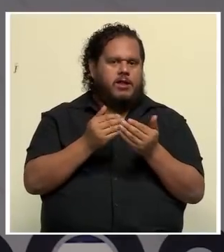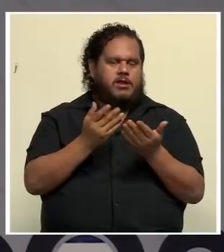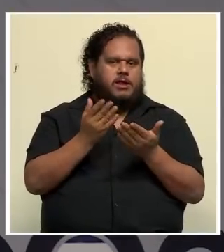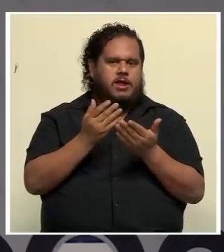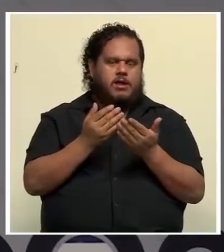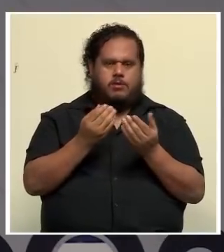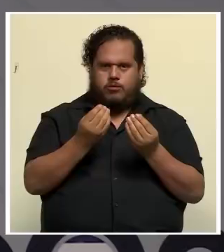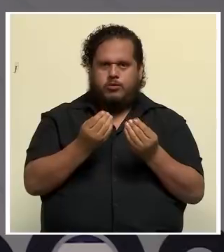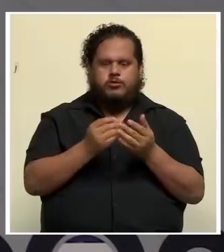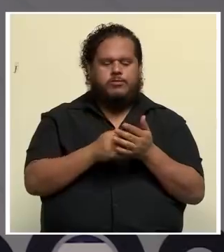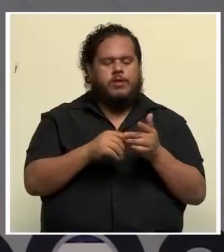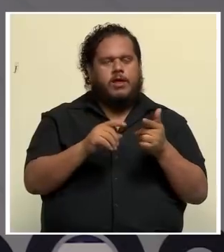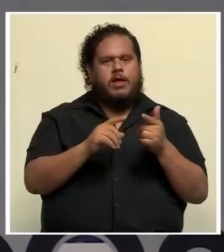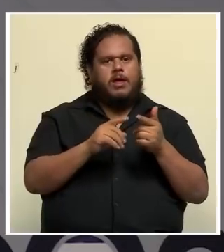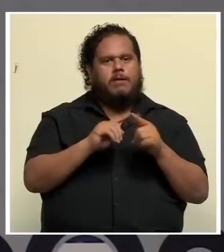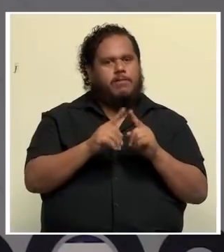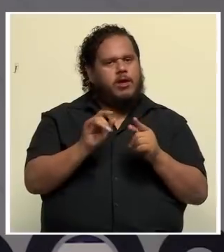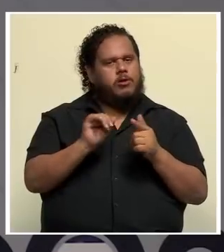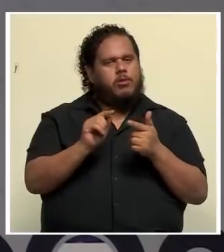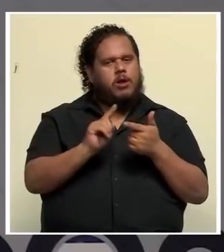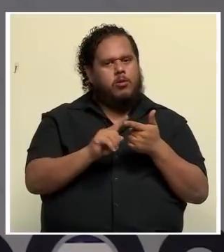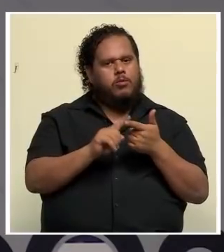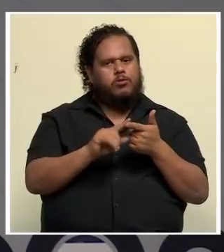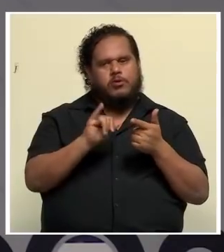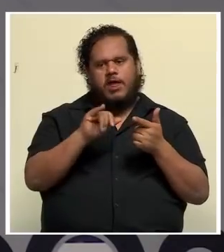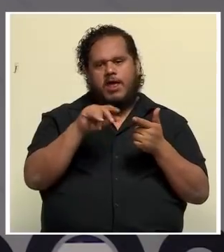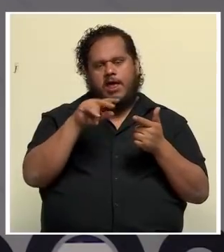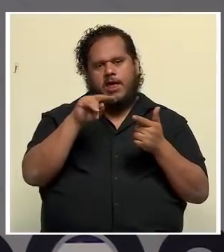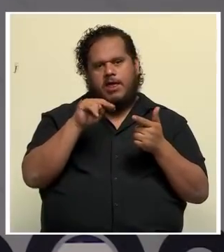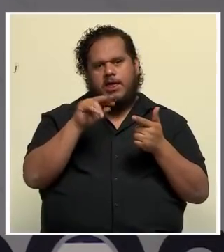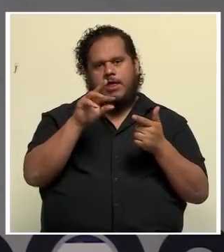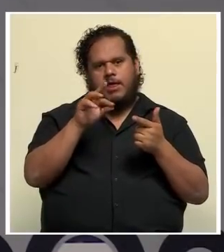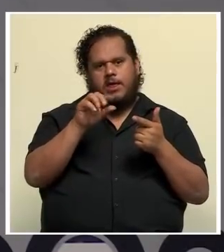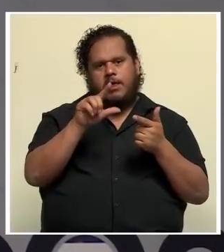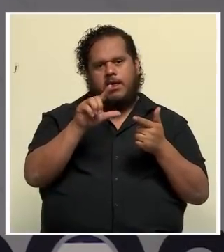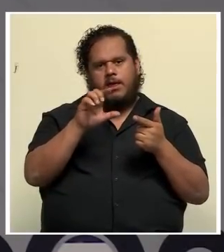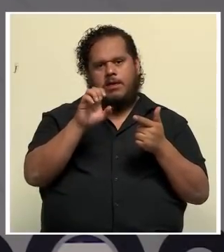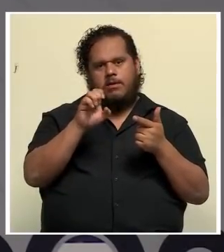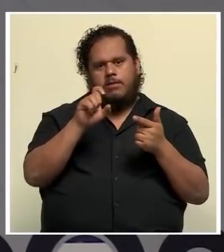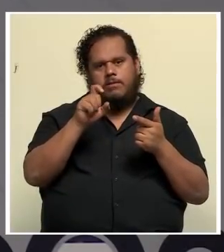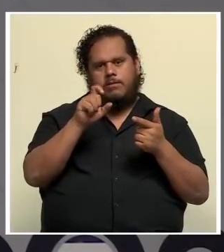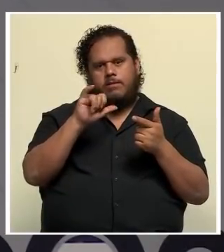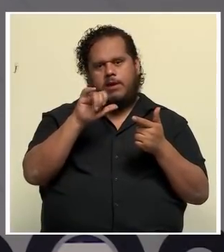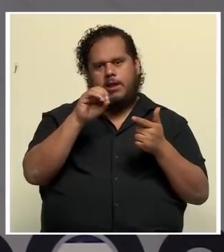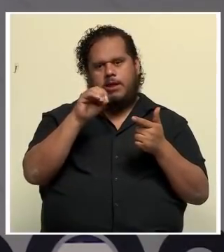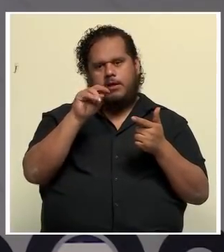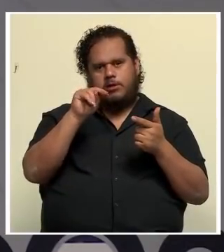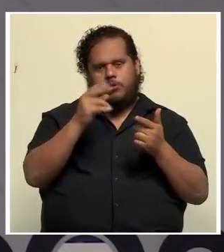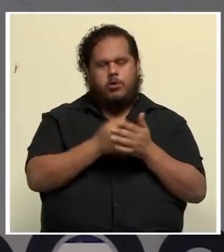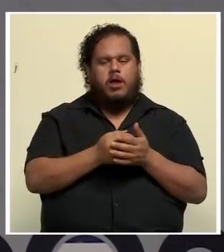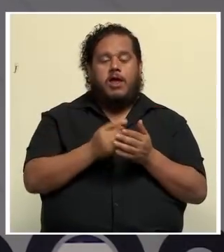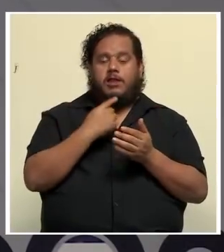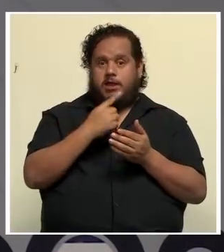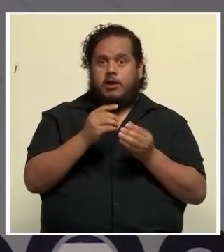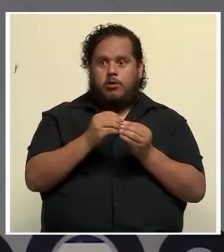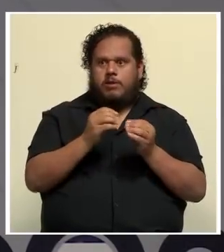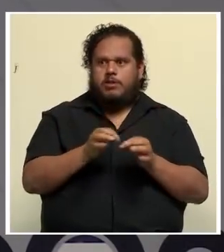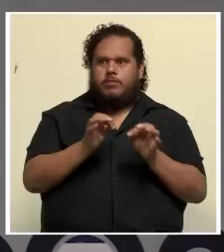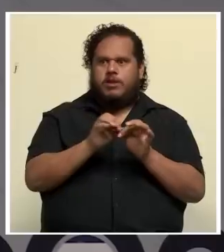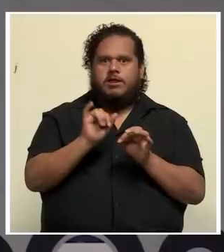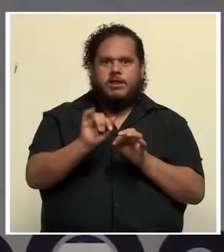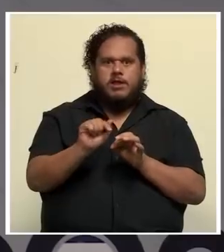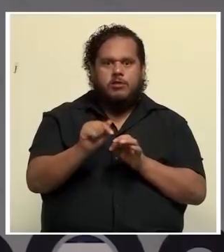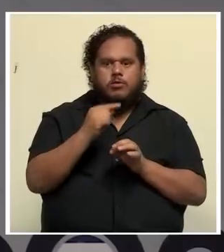de perogrullo, pero también un punto de inflexión que le permitiera decirle lo más importante de eso que usted está preguntando